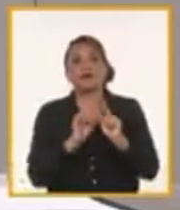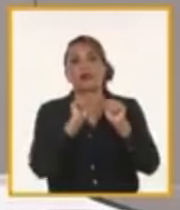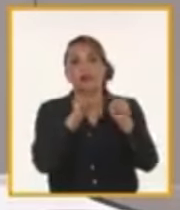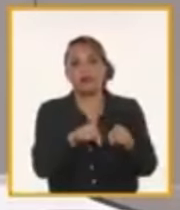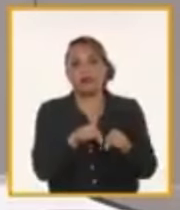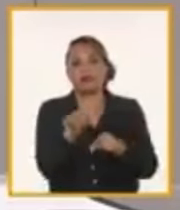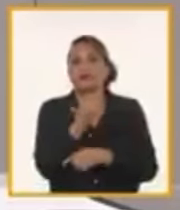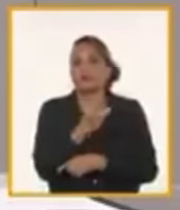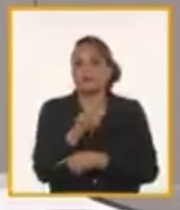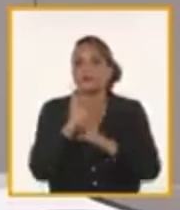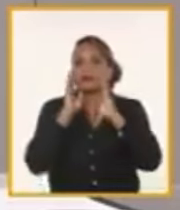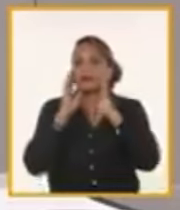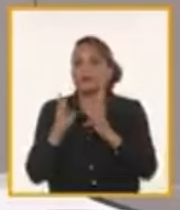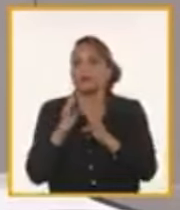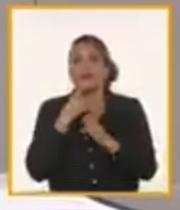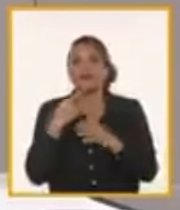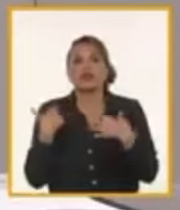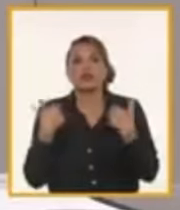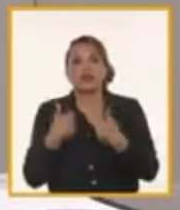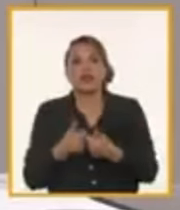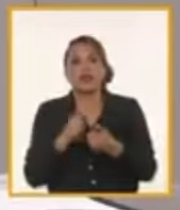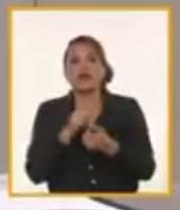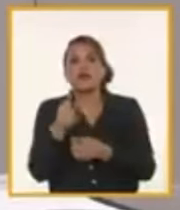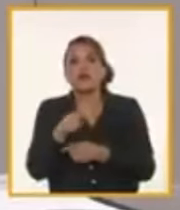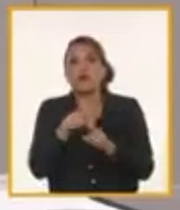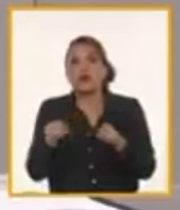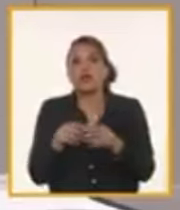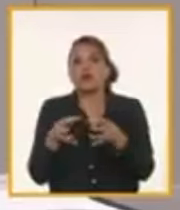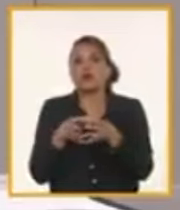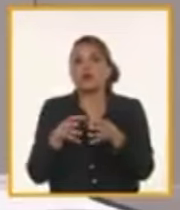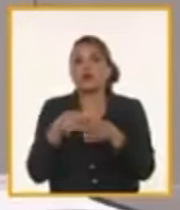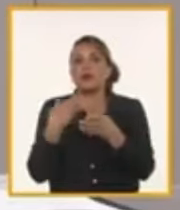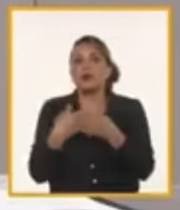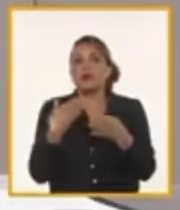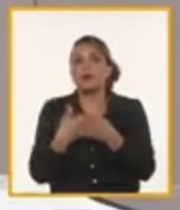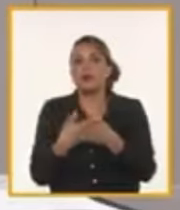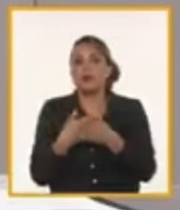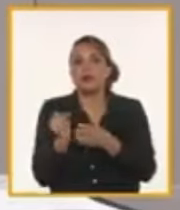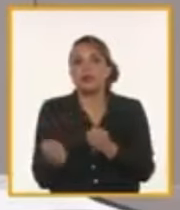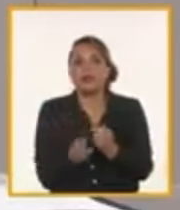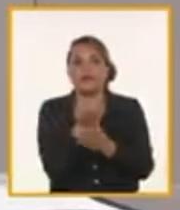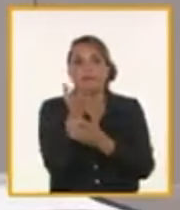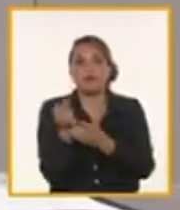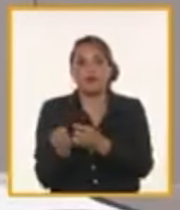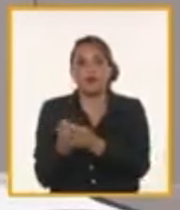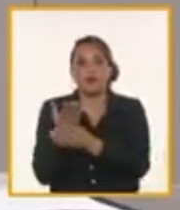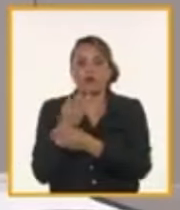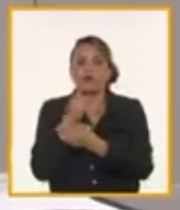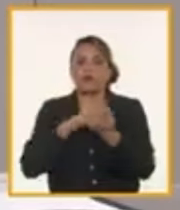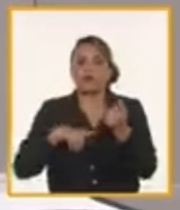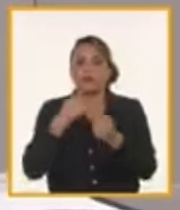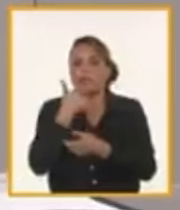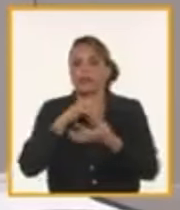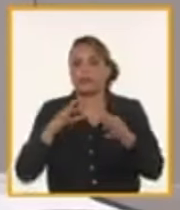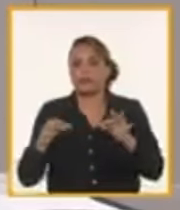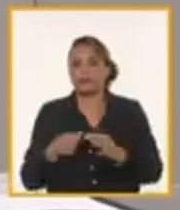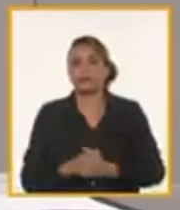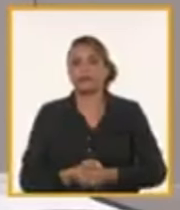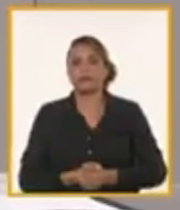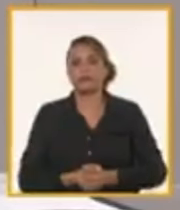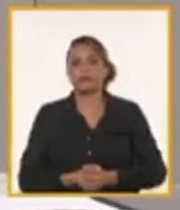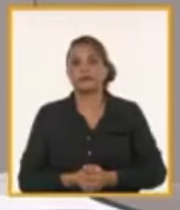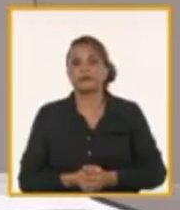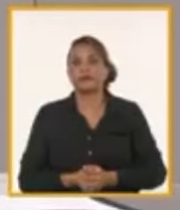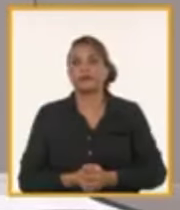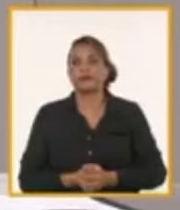igual está dirigido a un aula cautiva para el grupo empresarial de la agroflorestal de la provincia de Artemisa tenemos la experiencia también